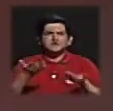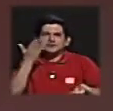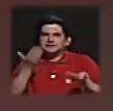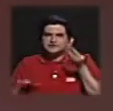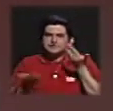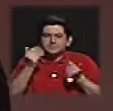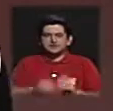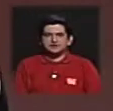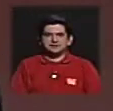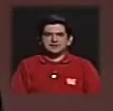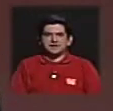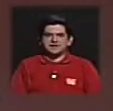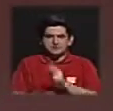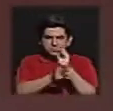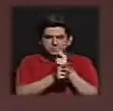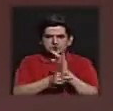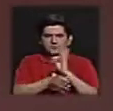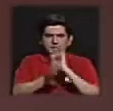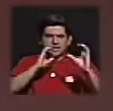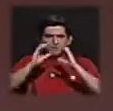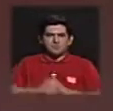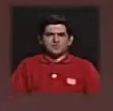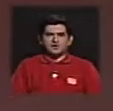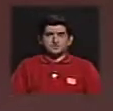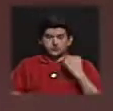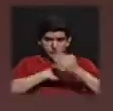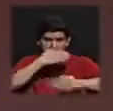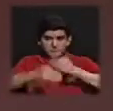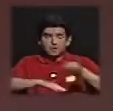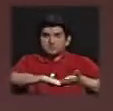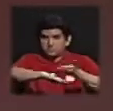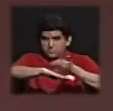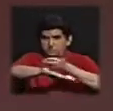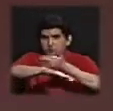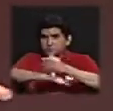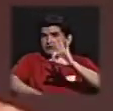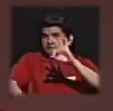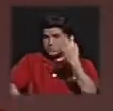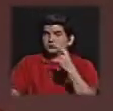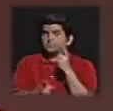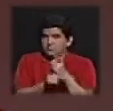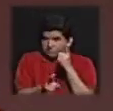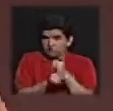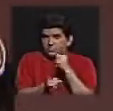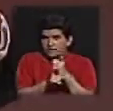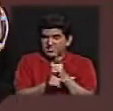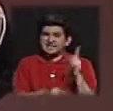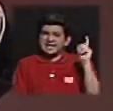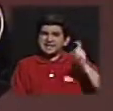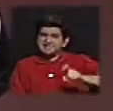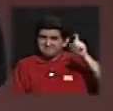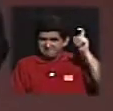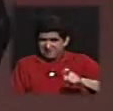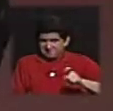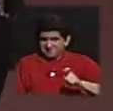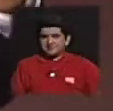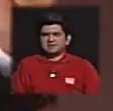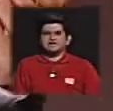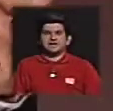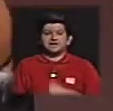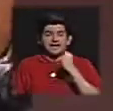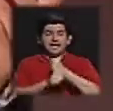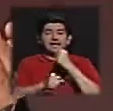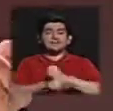siento que si la SUTEL quiere llevar adelante este proceso de una manera correcta, va a tener que hacer un esfuerzo